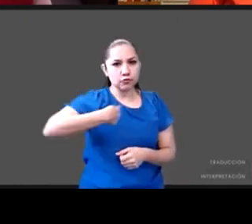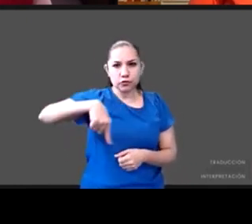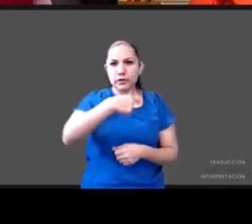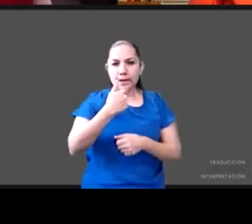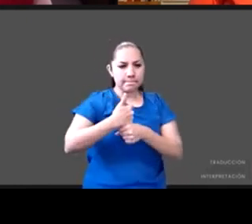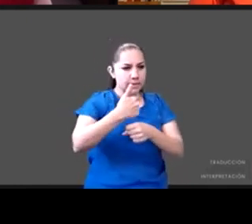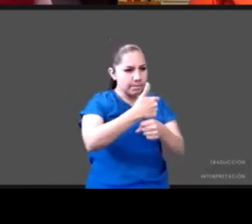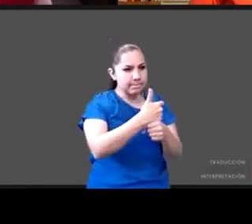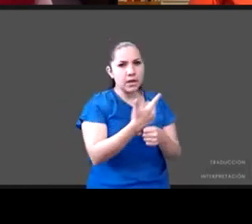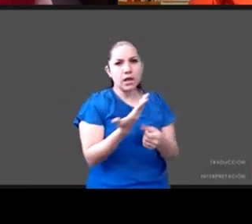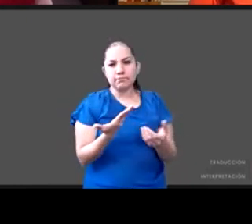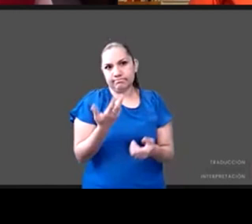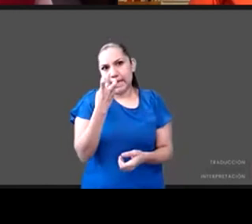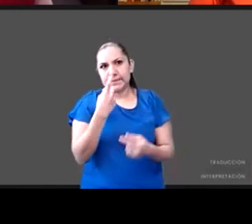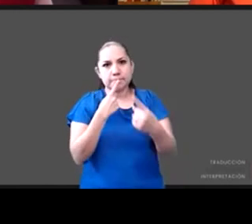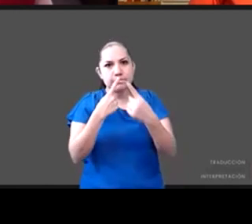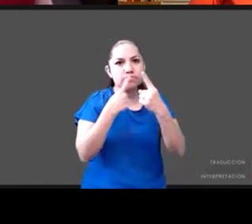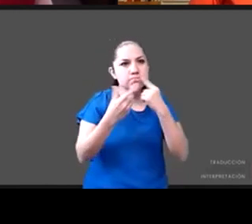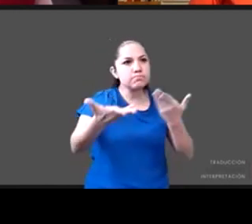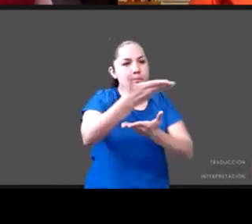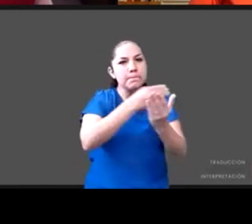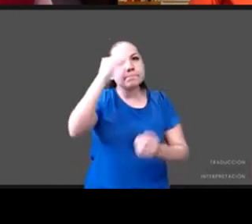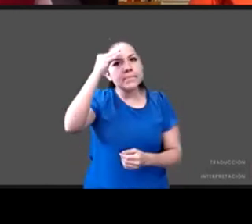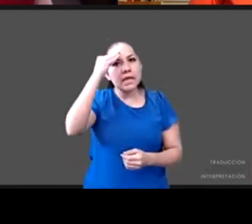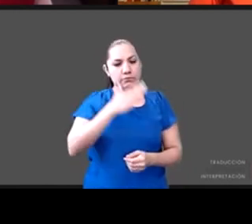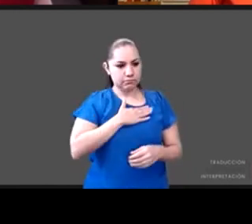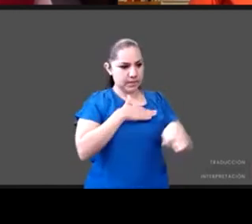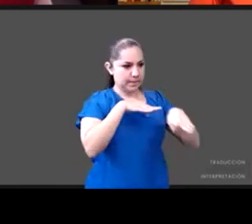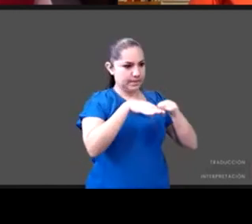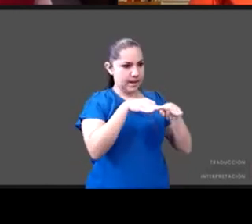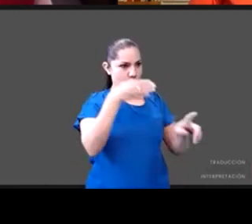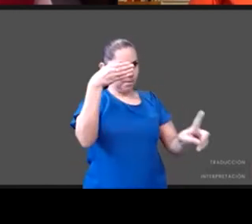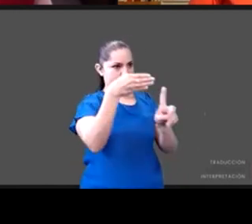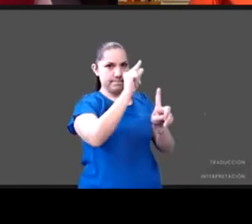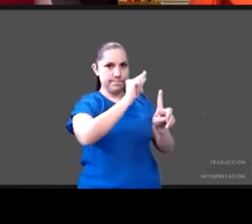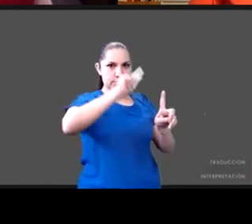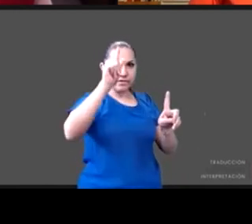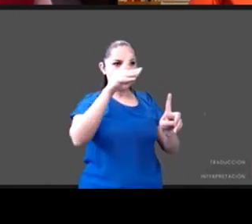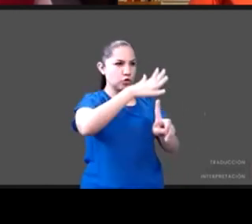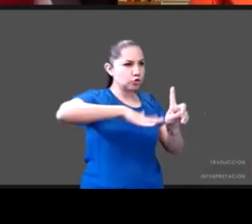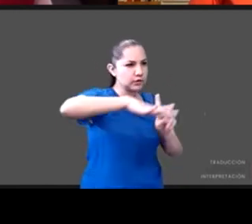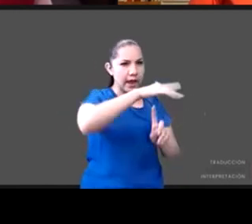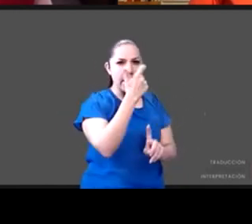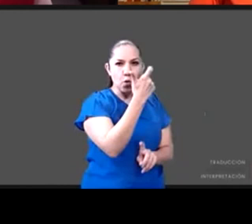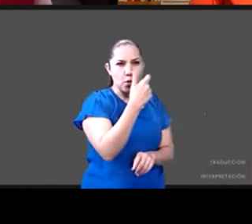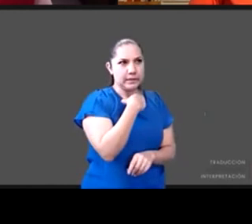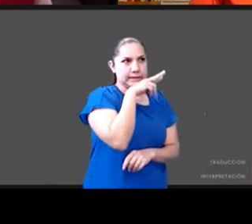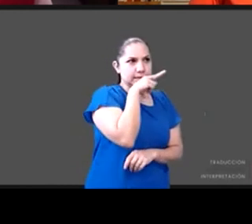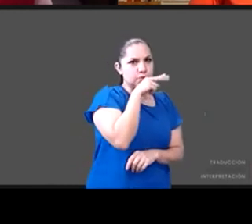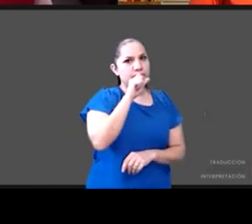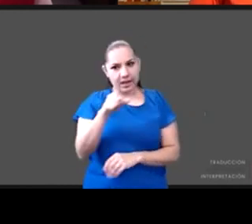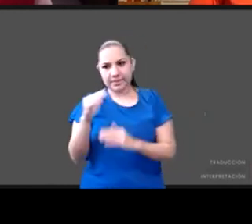preocupa humanamente y no solo de manera profesional, social, política, económica, cultural. Muchísimas